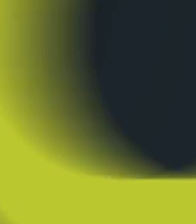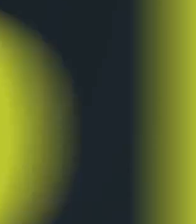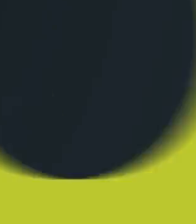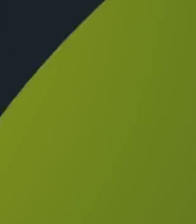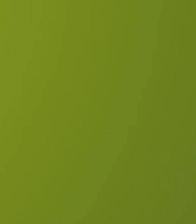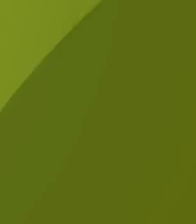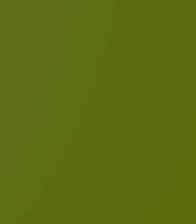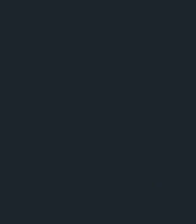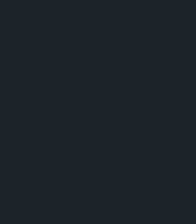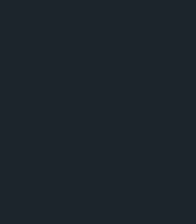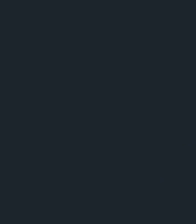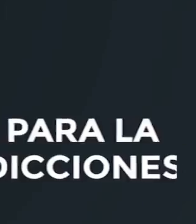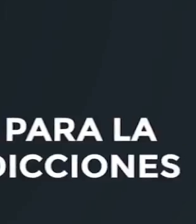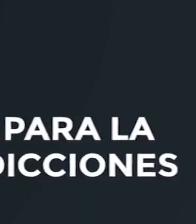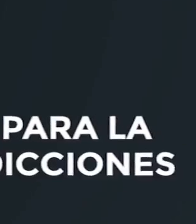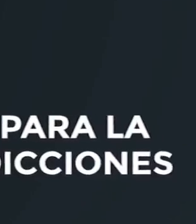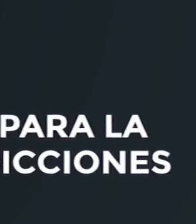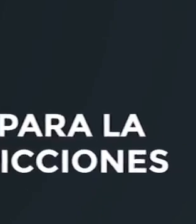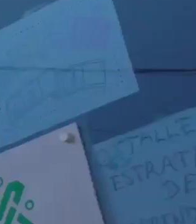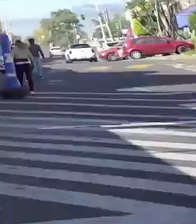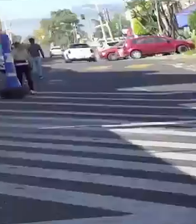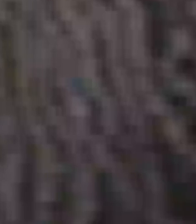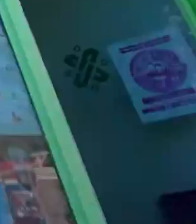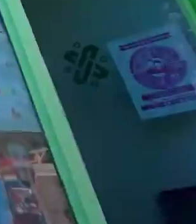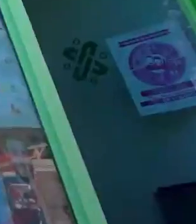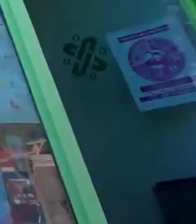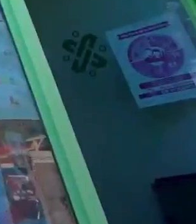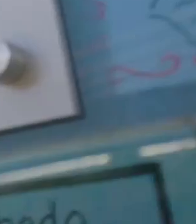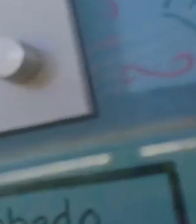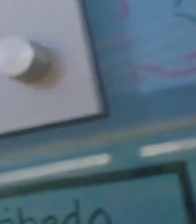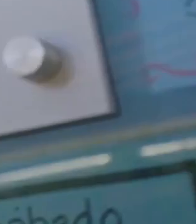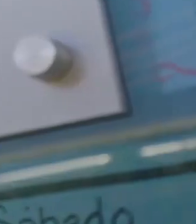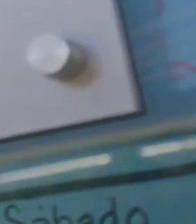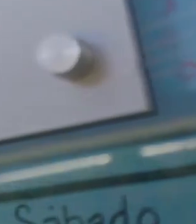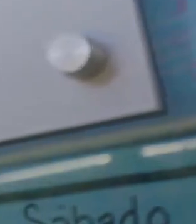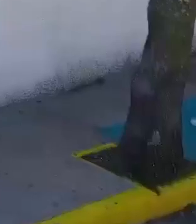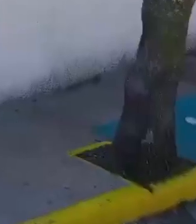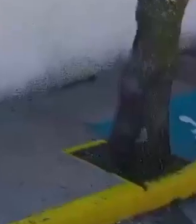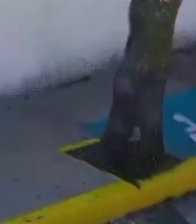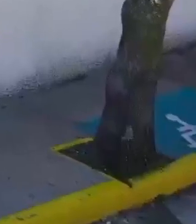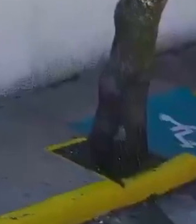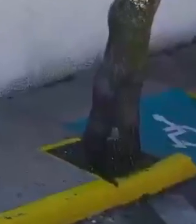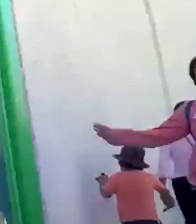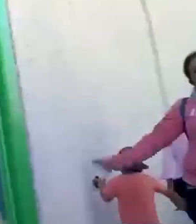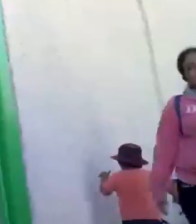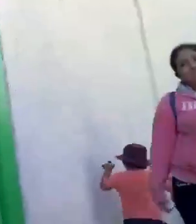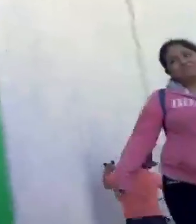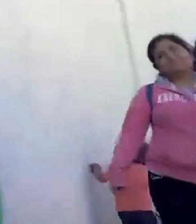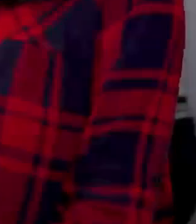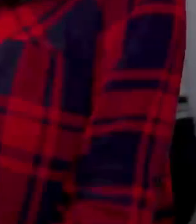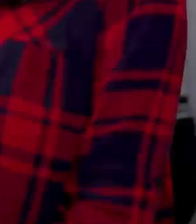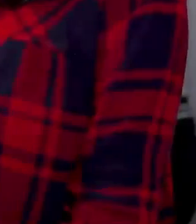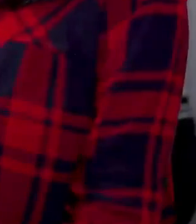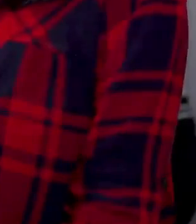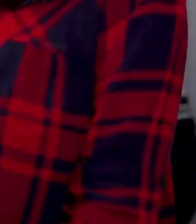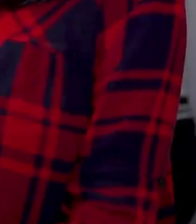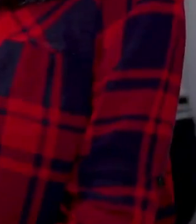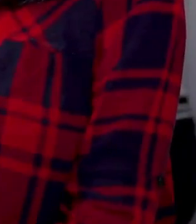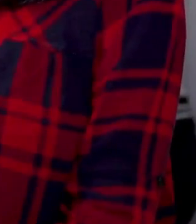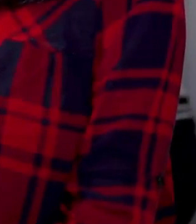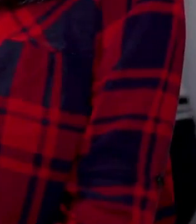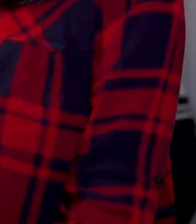Hagámoslo juntos por la paz. Yo no pude estudiar la prepa presencial ya que en mi caso hubo un problema